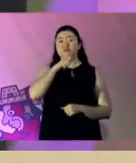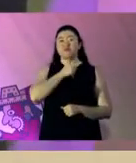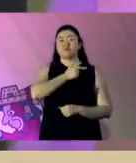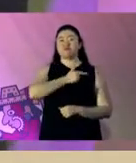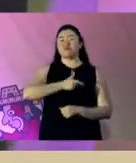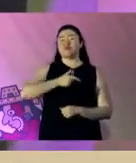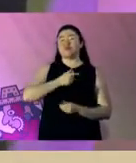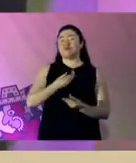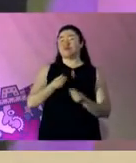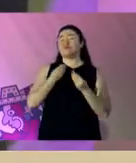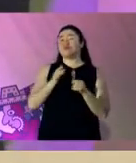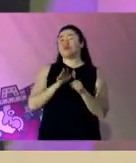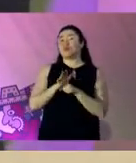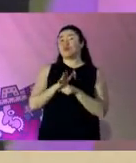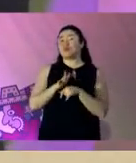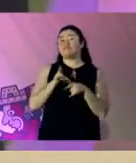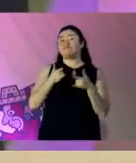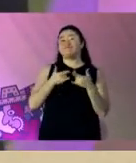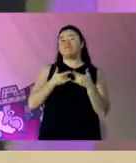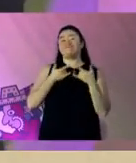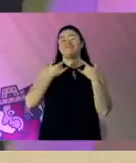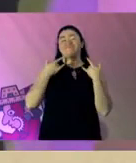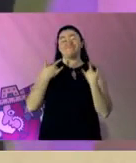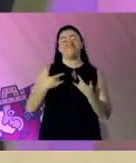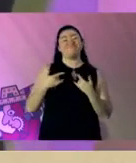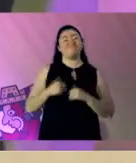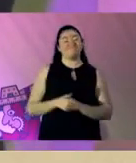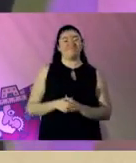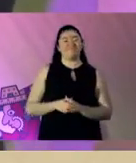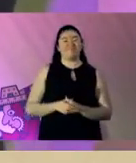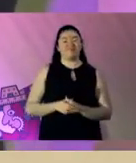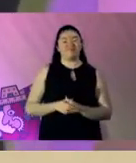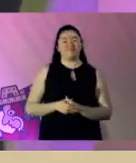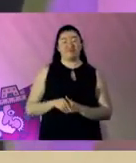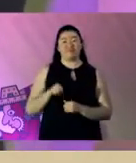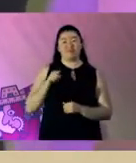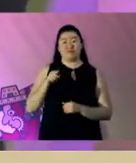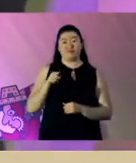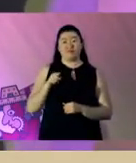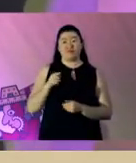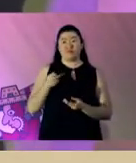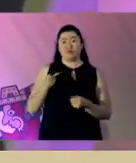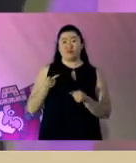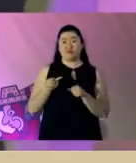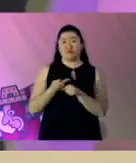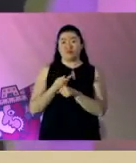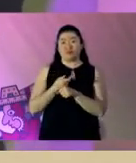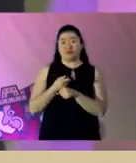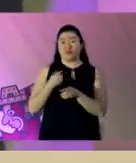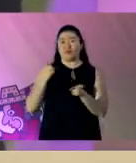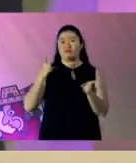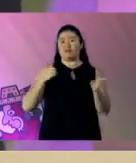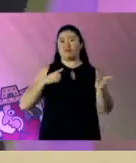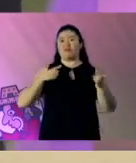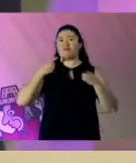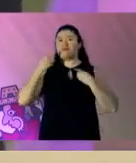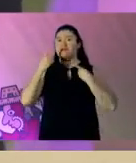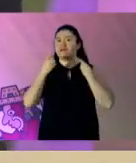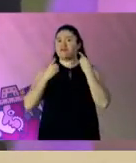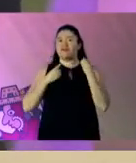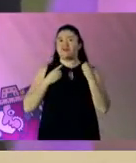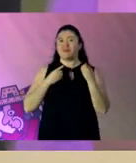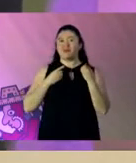mucho mucho la historia entonces era era algo que le le divertía era un experto en